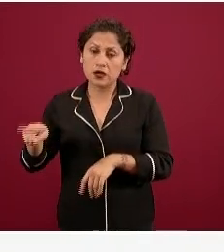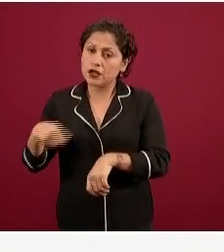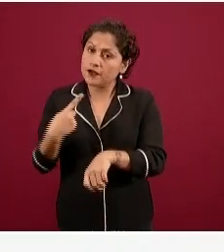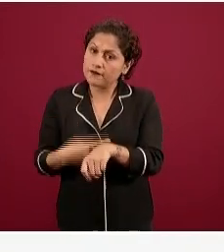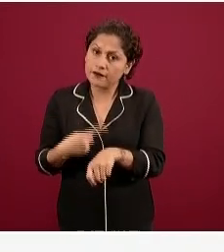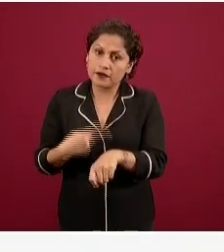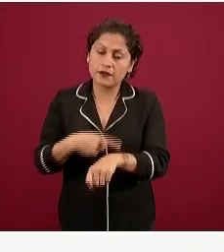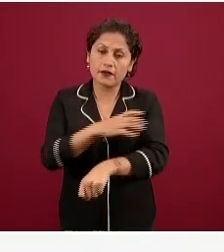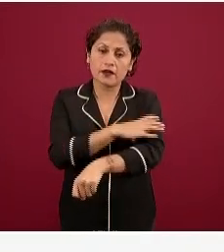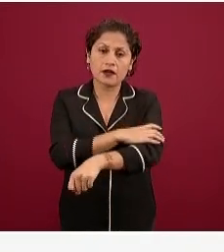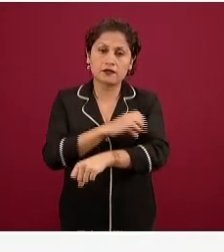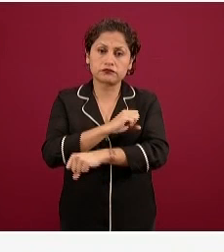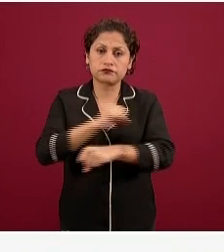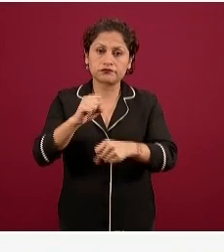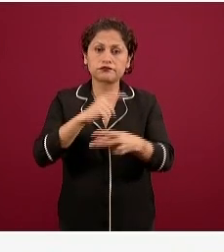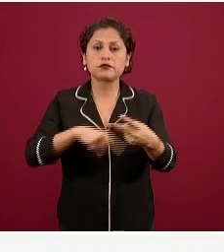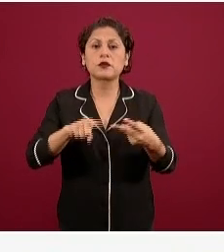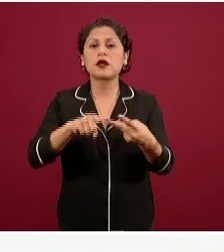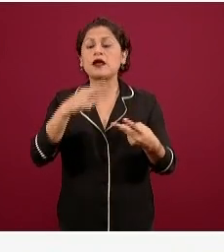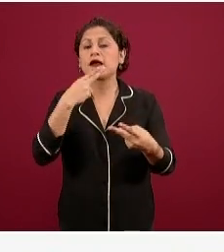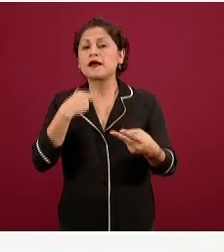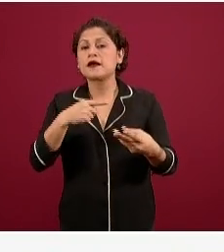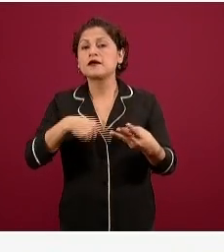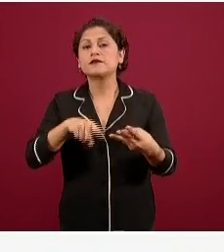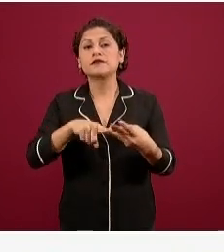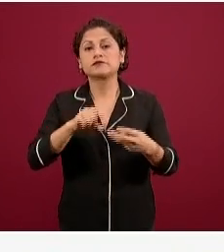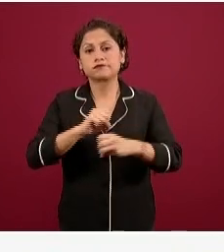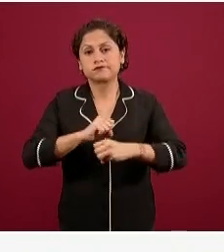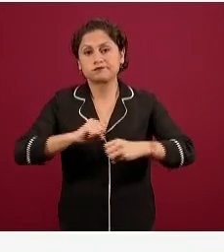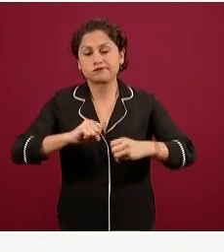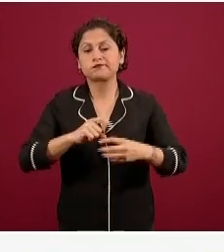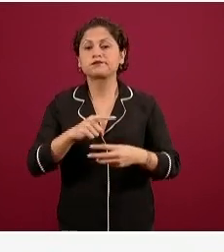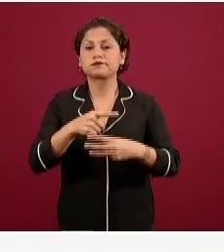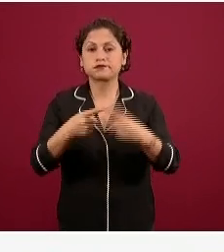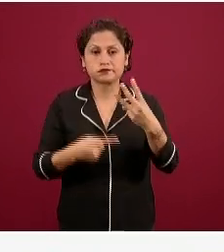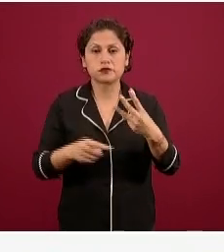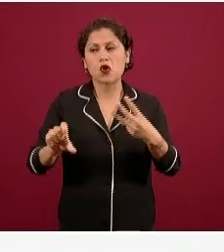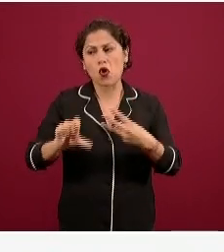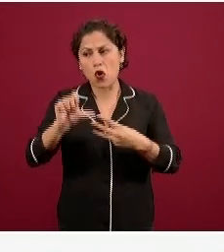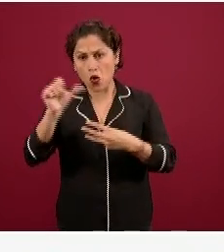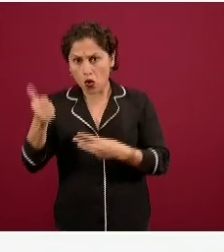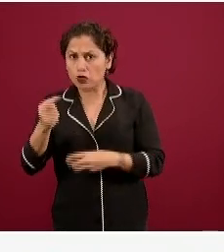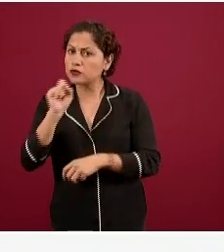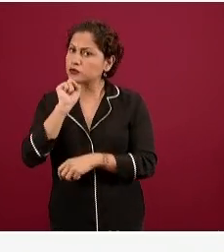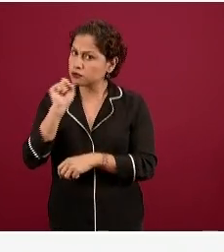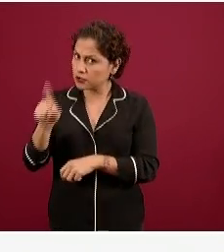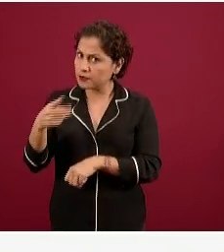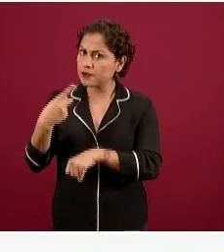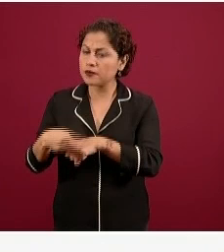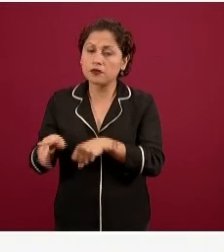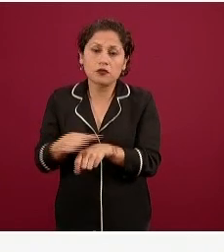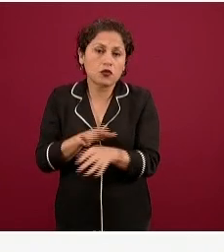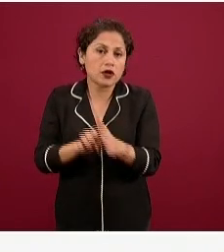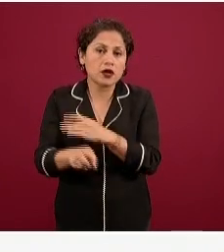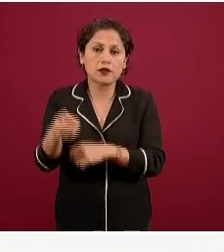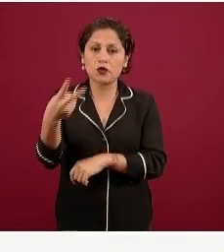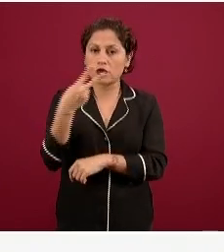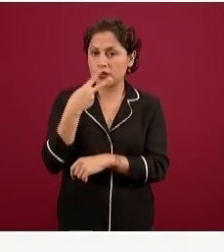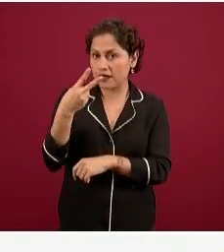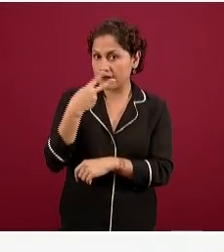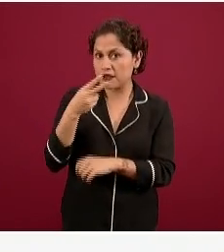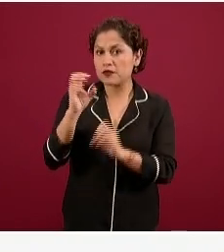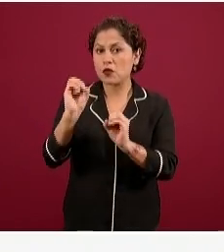la diabetes y la obesidad, sin dejar de lado los otros factores de riesgo que también están presentes, como es el tabaquismo, los